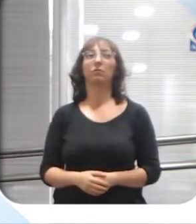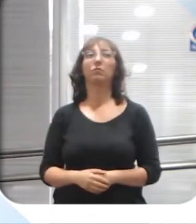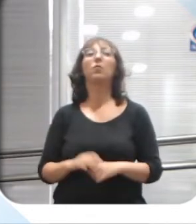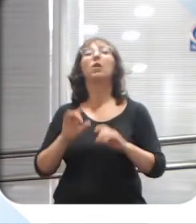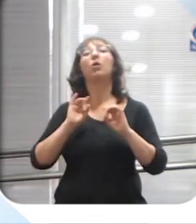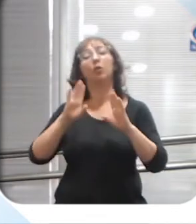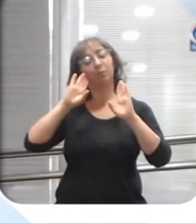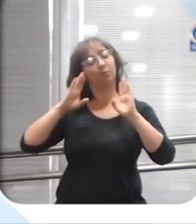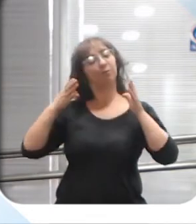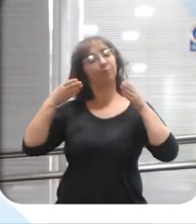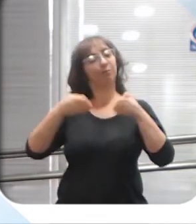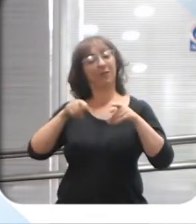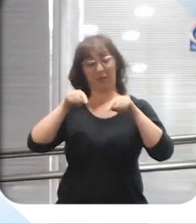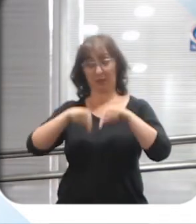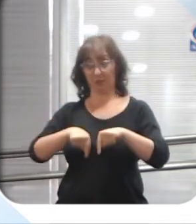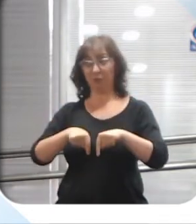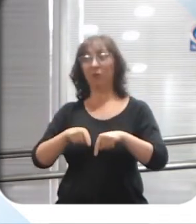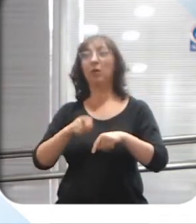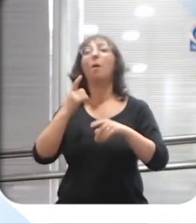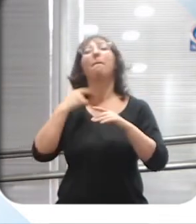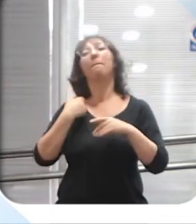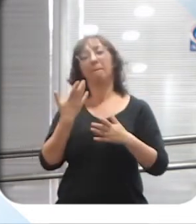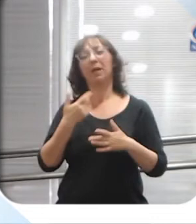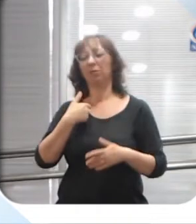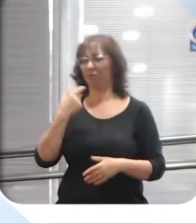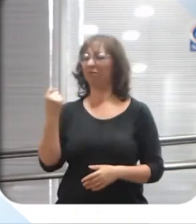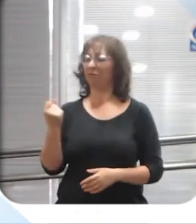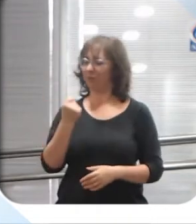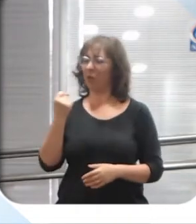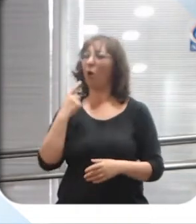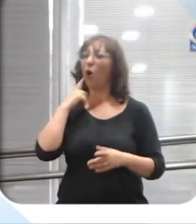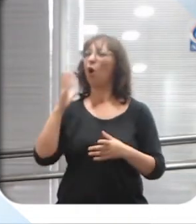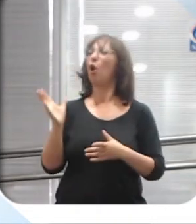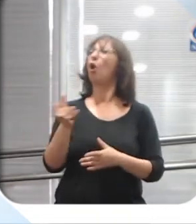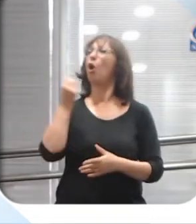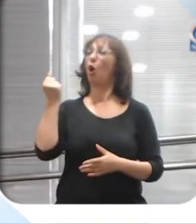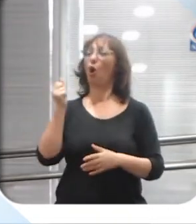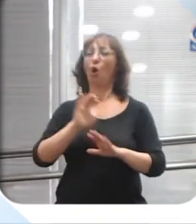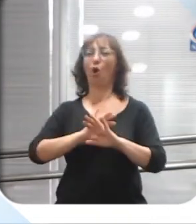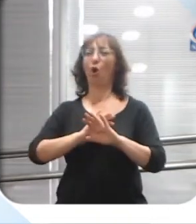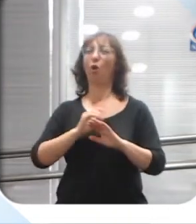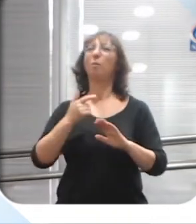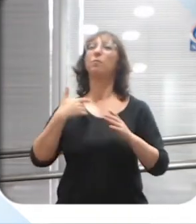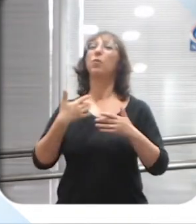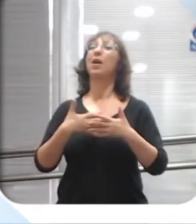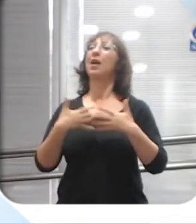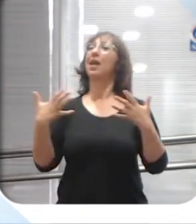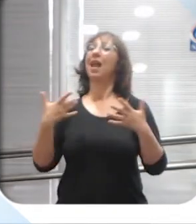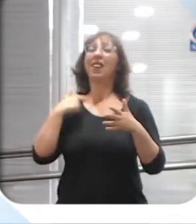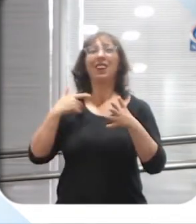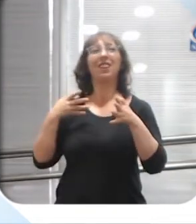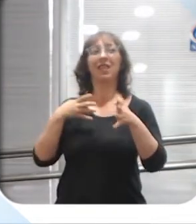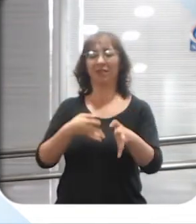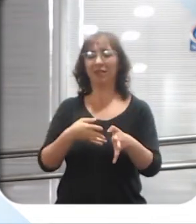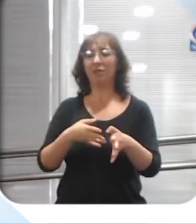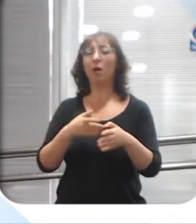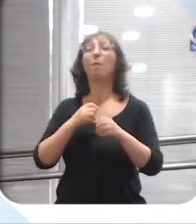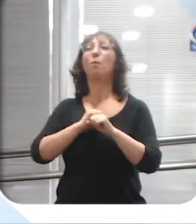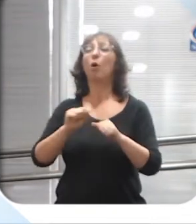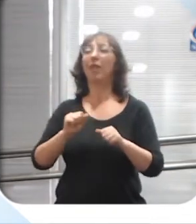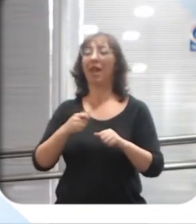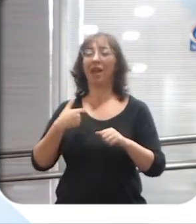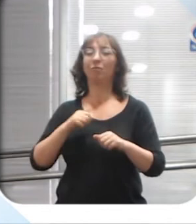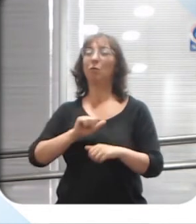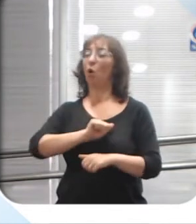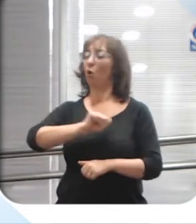solamente nos enfocamos en esto, pero nos pareció súper importante y un gran logro para nosotros también y un gran desafío poder